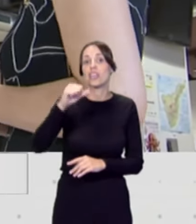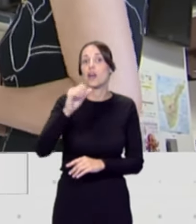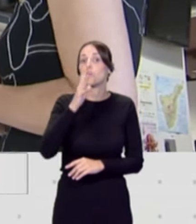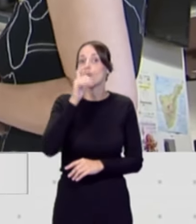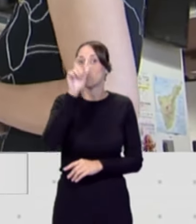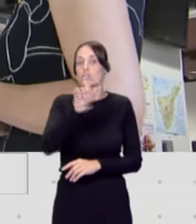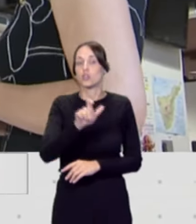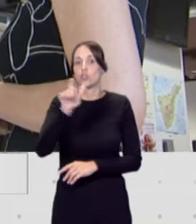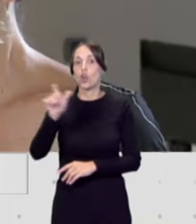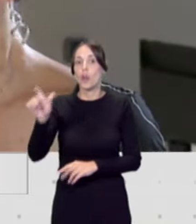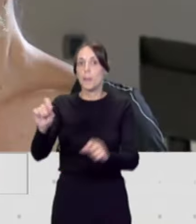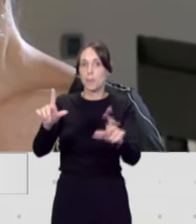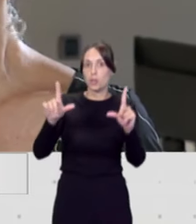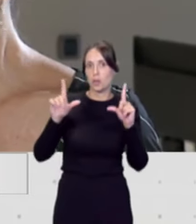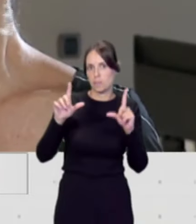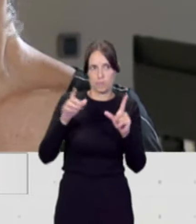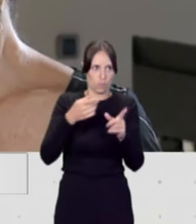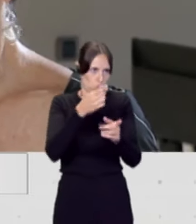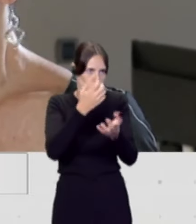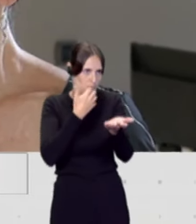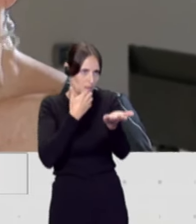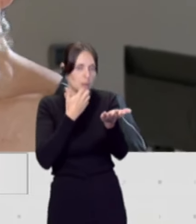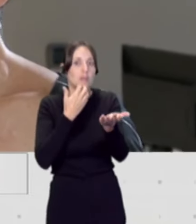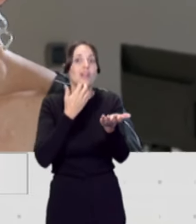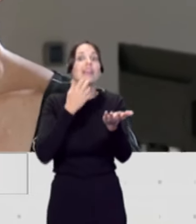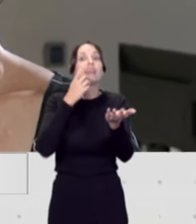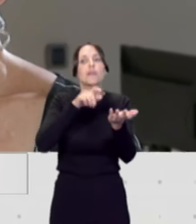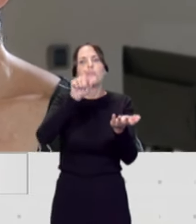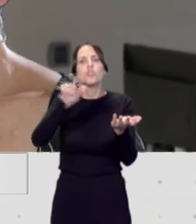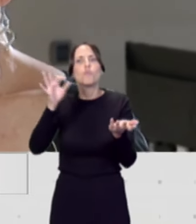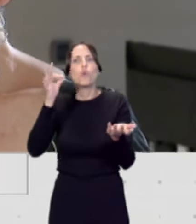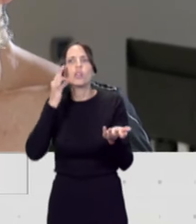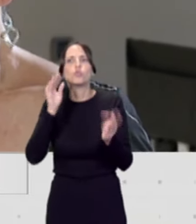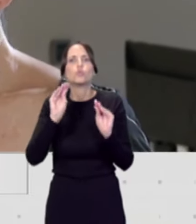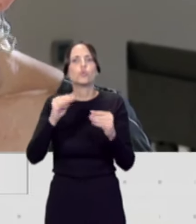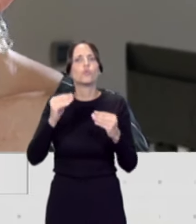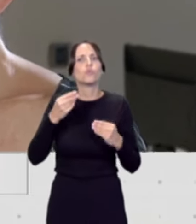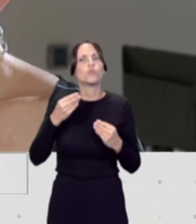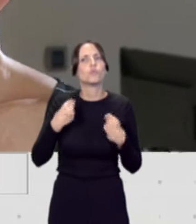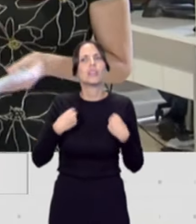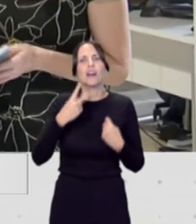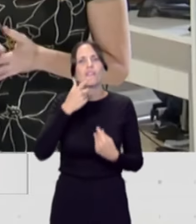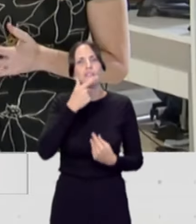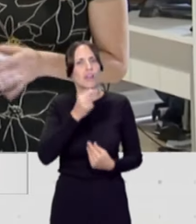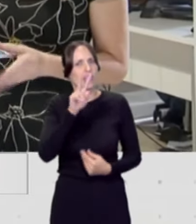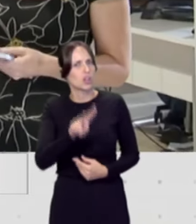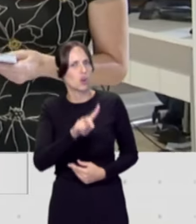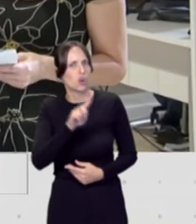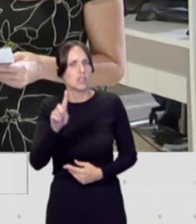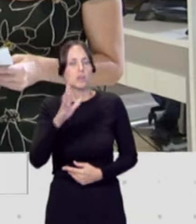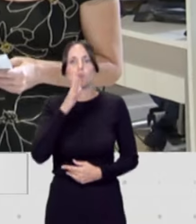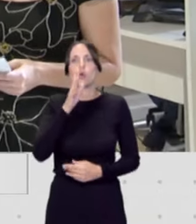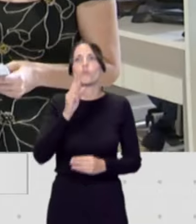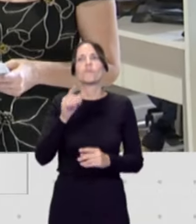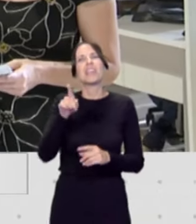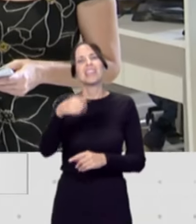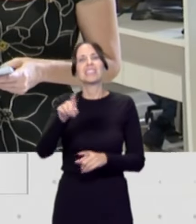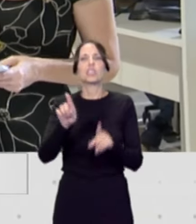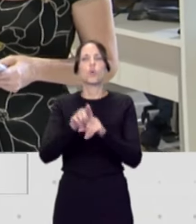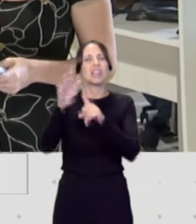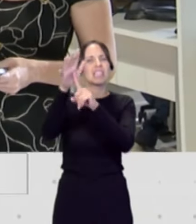usted, María José, sí que hace referencia a mujeres que no han tenido una vida fácil, que han sufrido también esa discriminación. No sé,